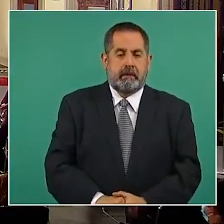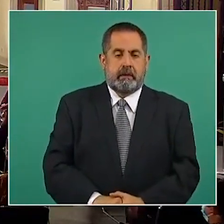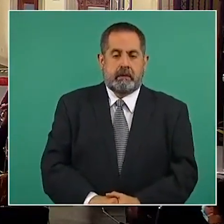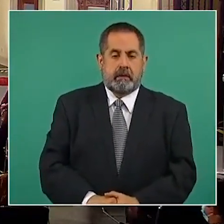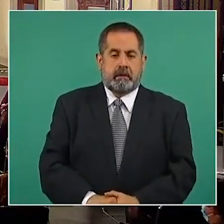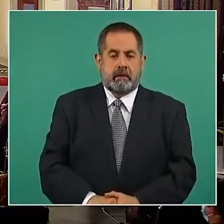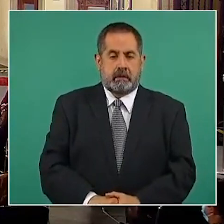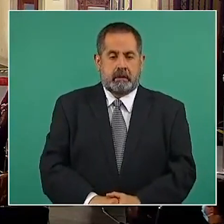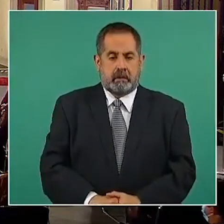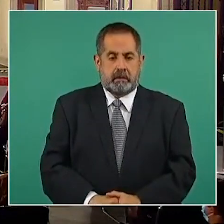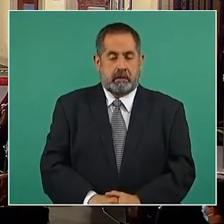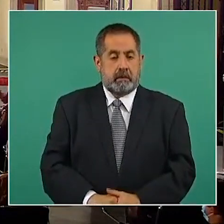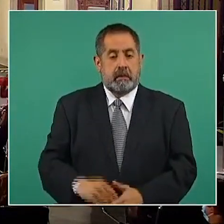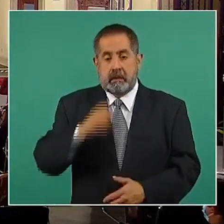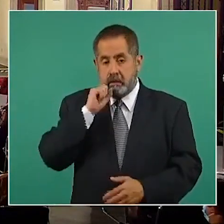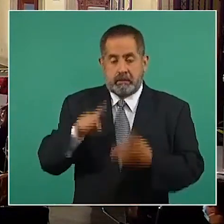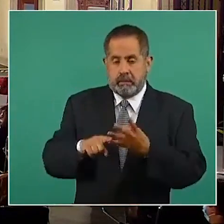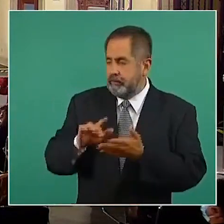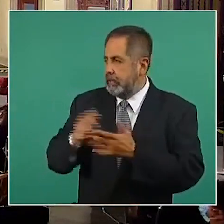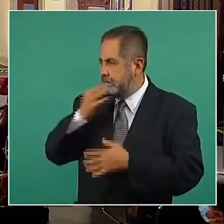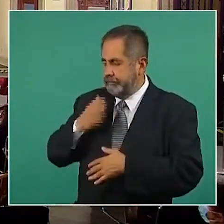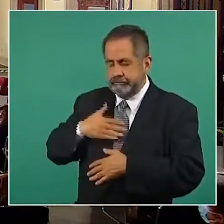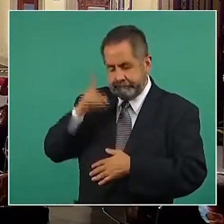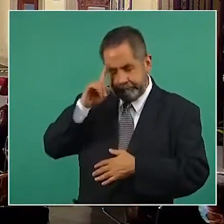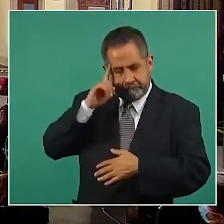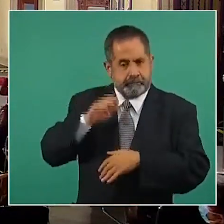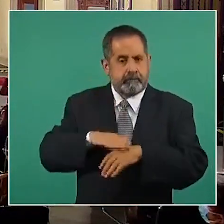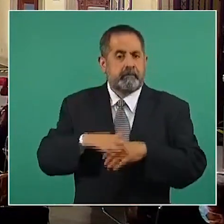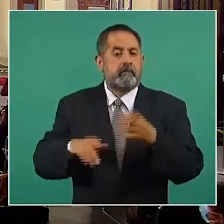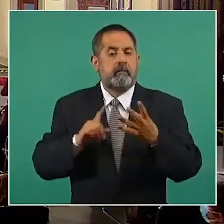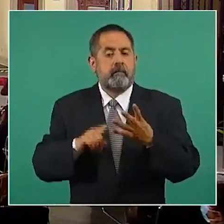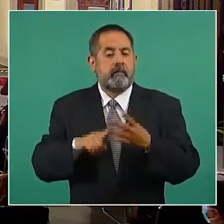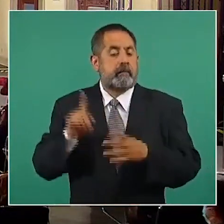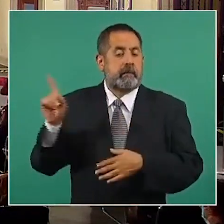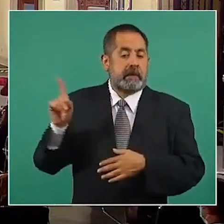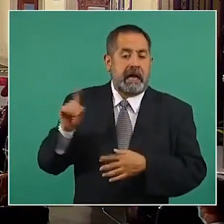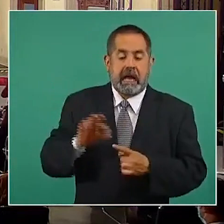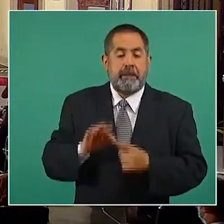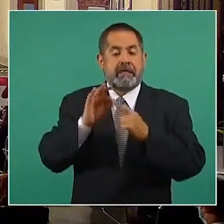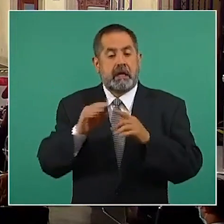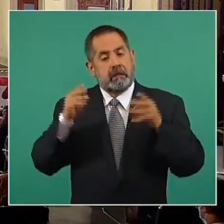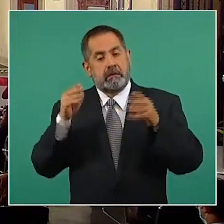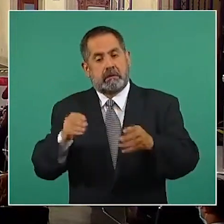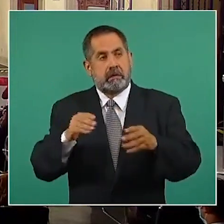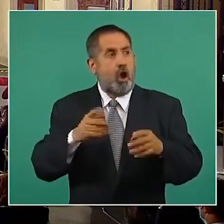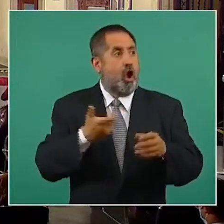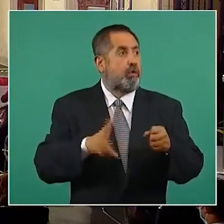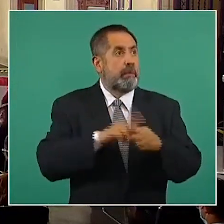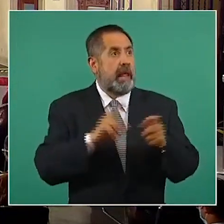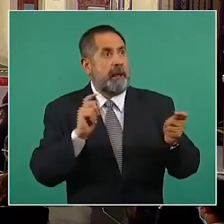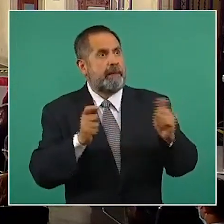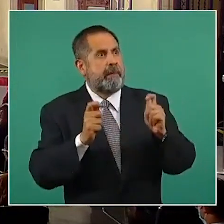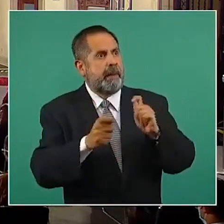Bueno, este elemento también, gracias por mencionarlo, este es un elemento específico que tiene que ver con la reconversión